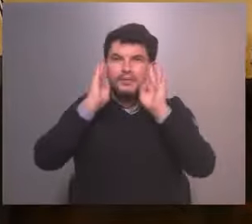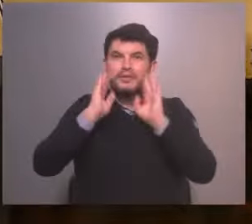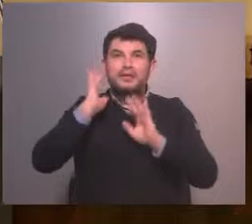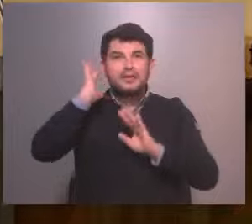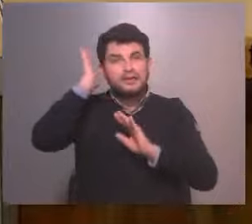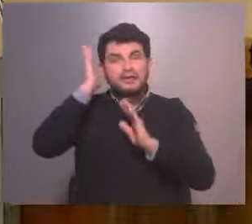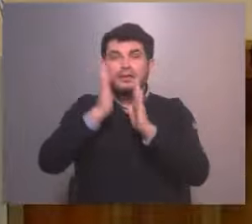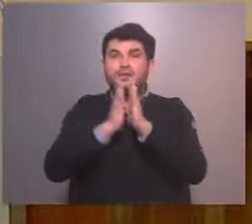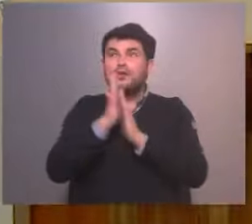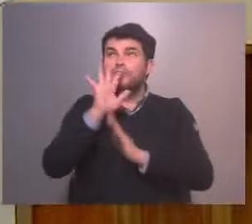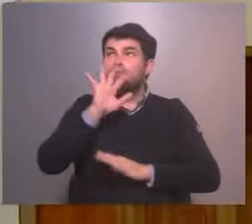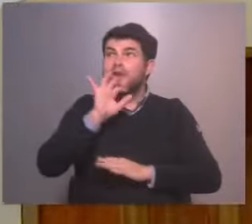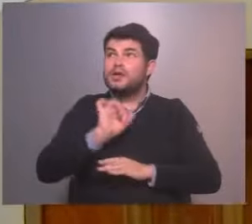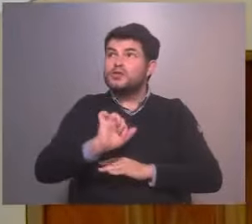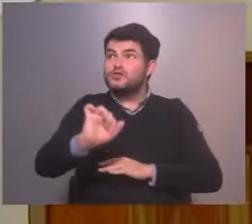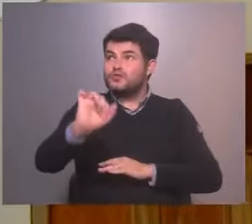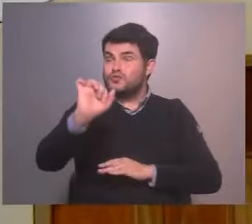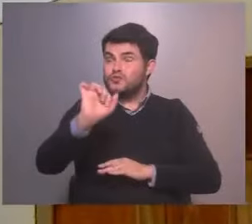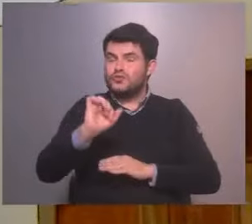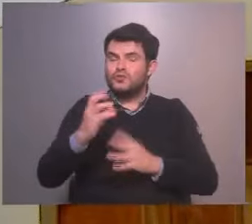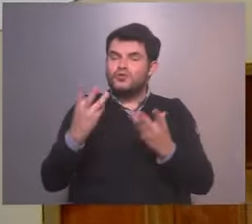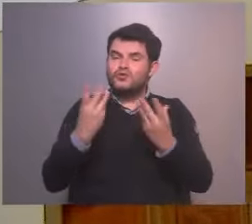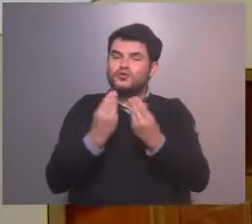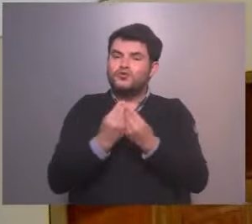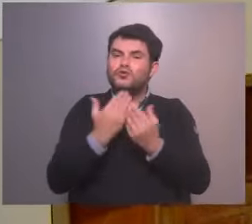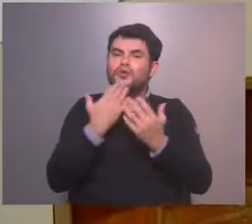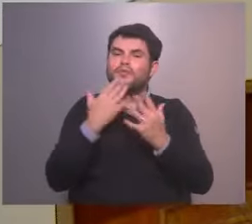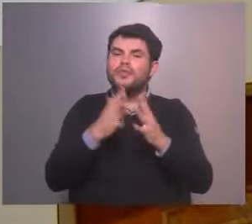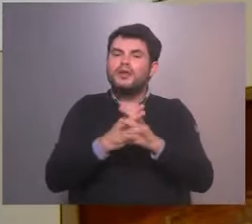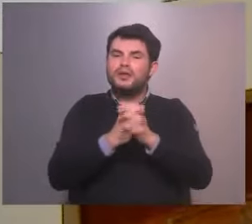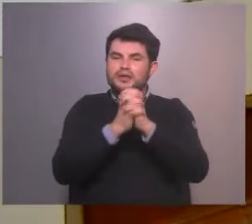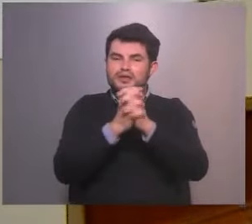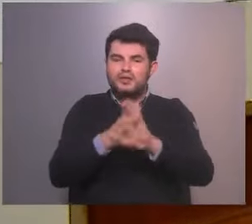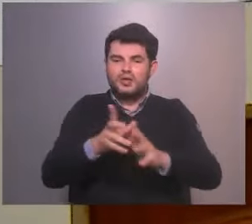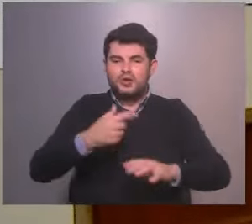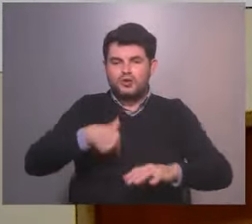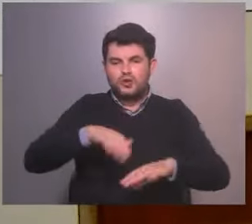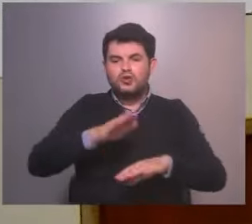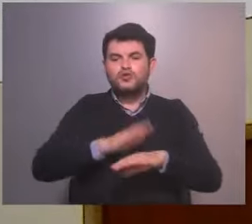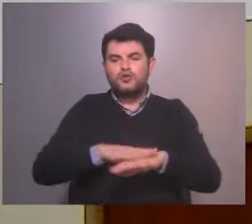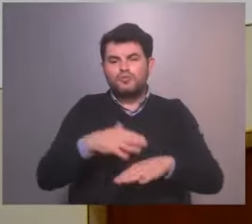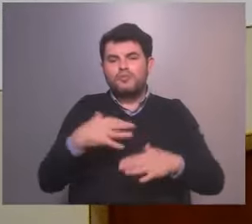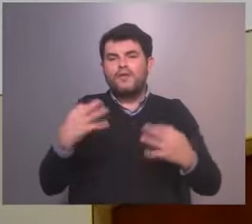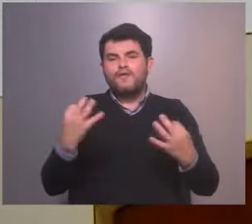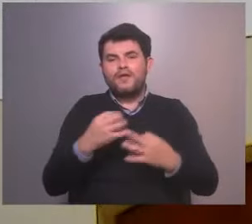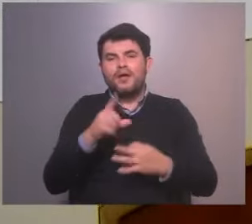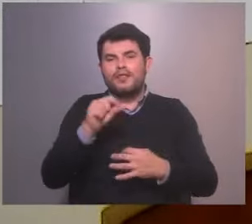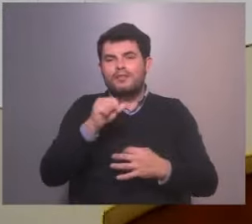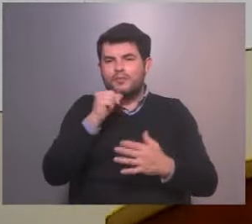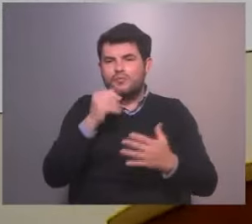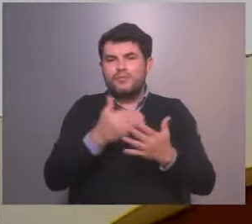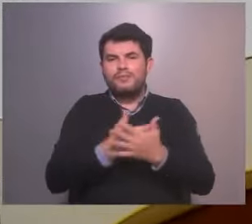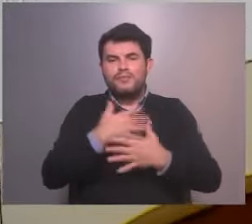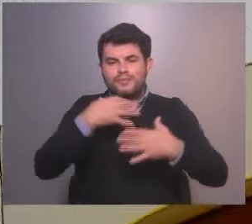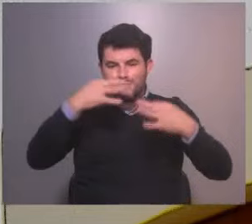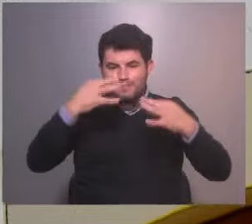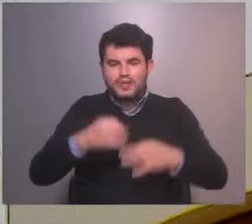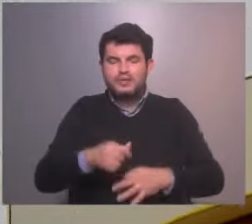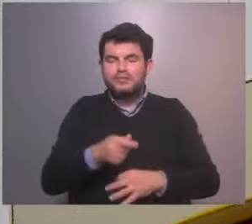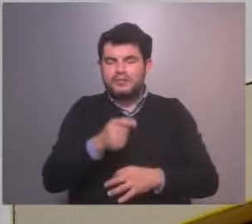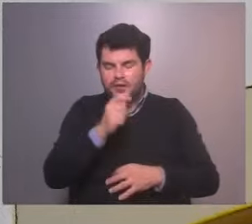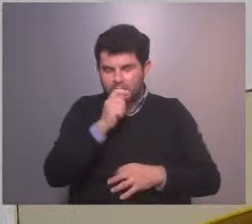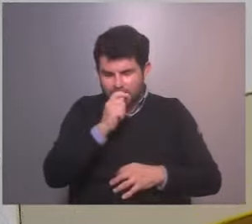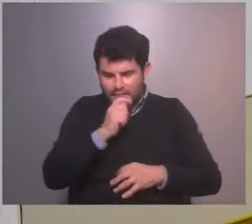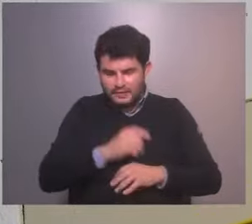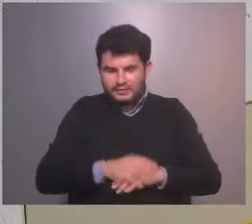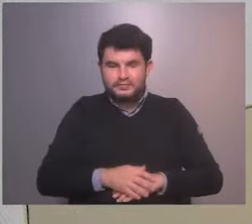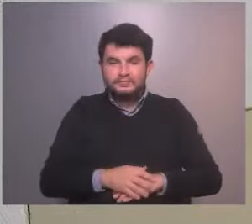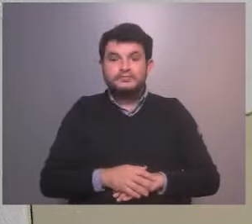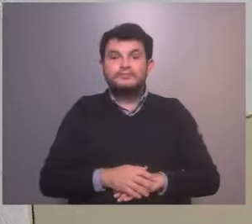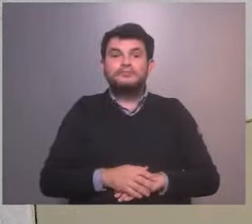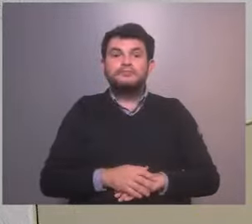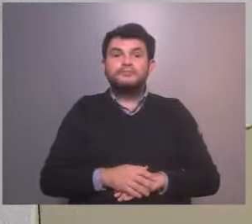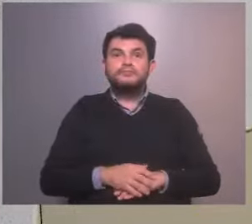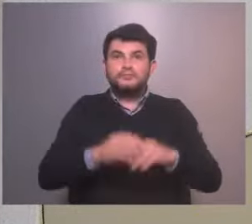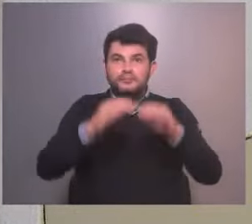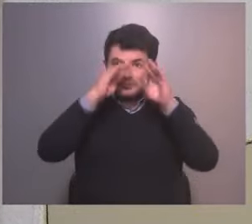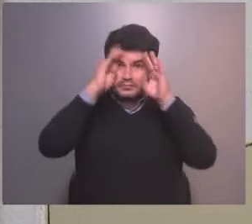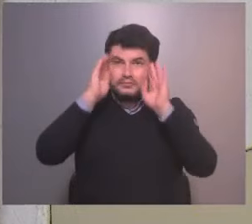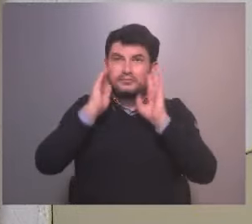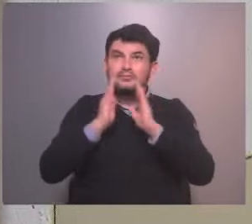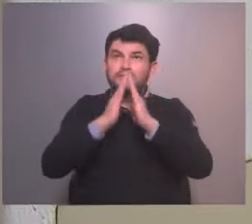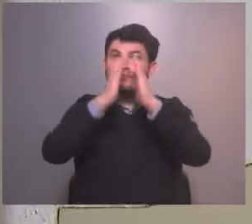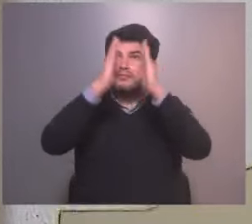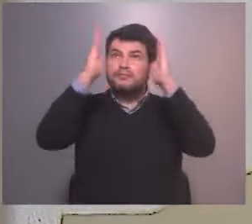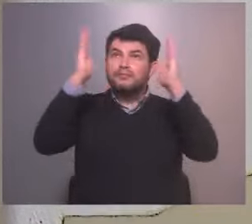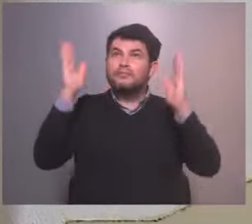Dios te salve María, llena eres de gracia, el Señor está contigo. Bendita tú eres entre todas las